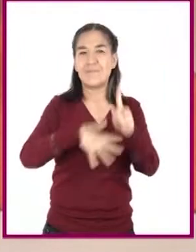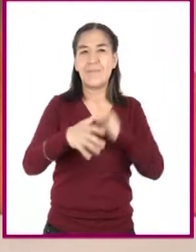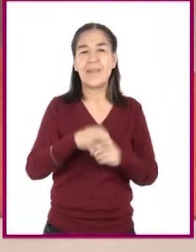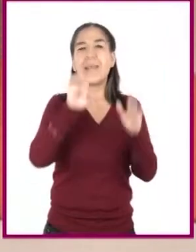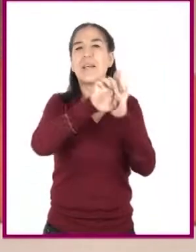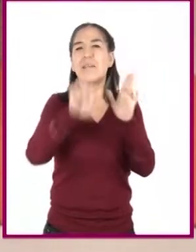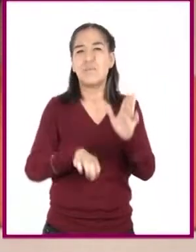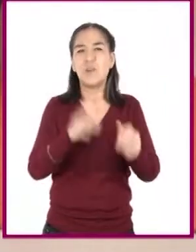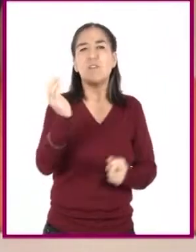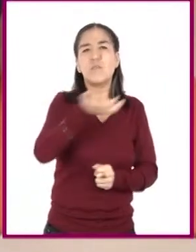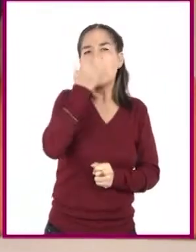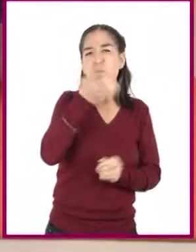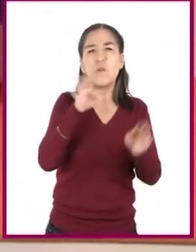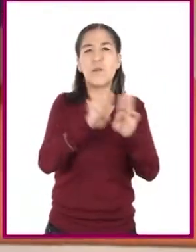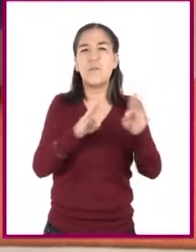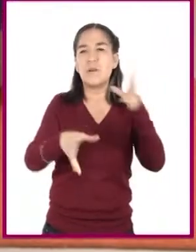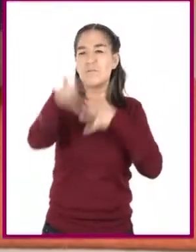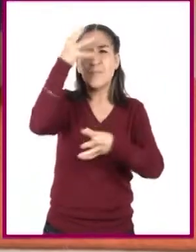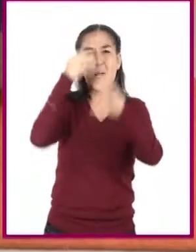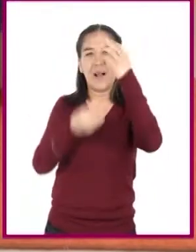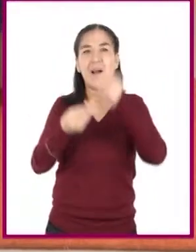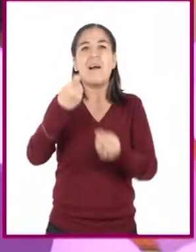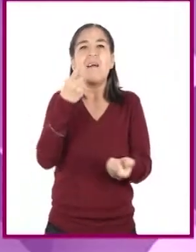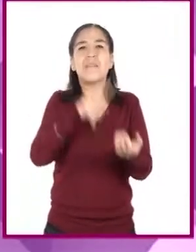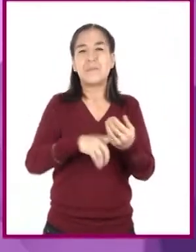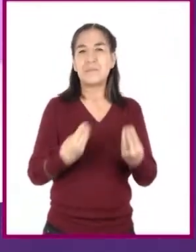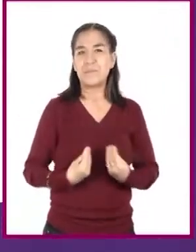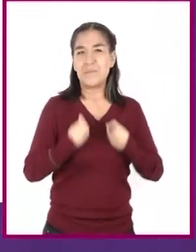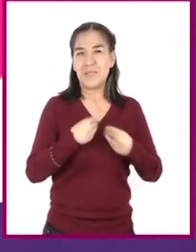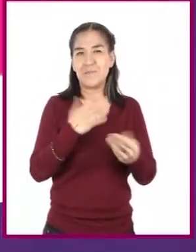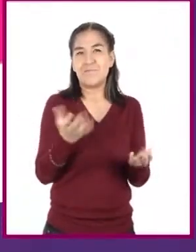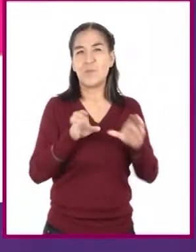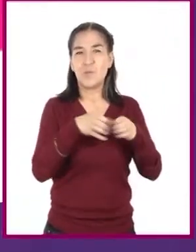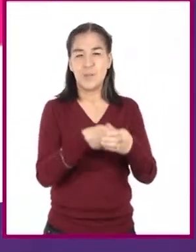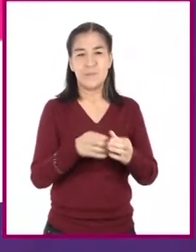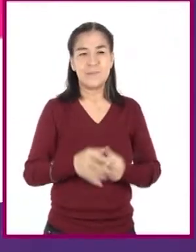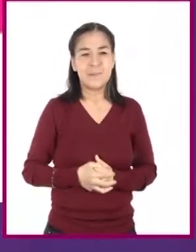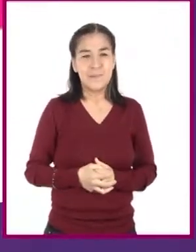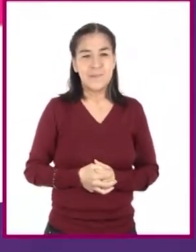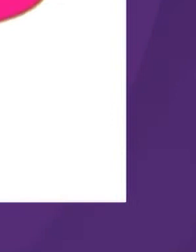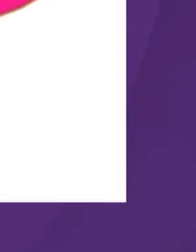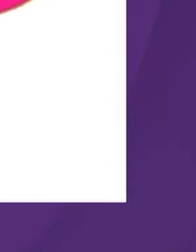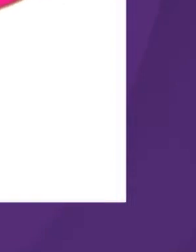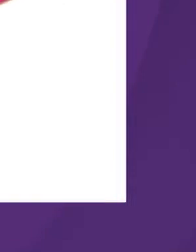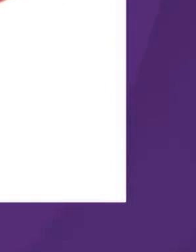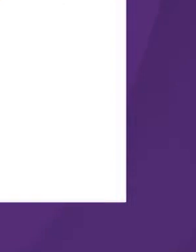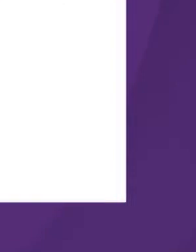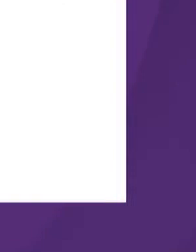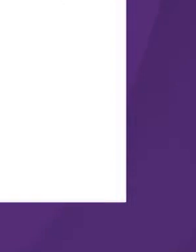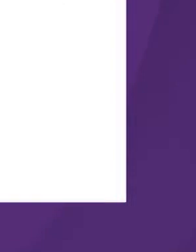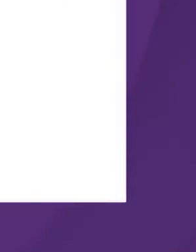las costumbres que adoptamos al ser habitantes de una comunidad.